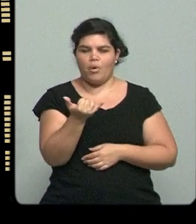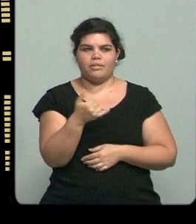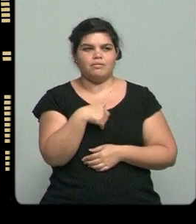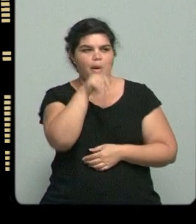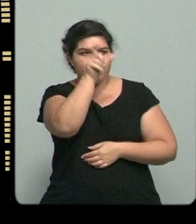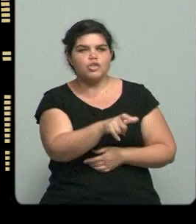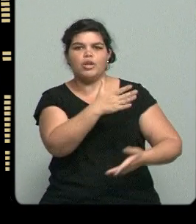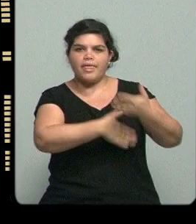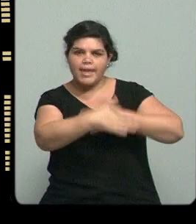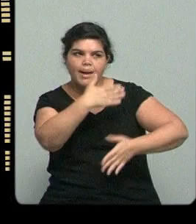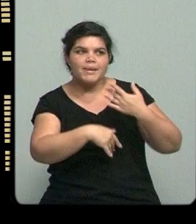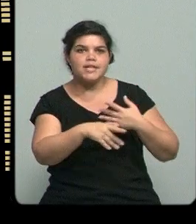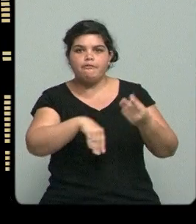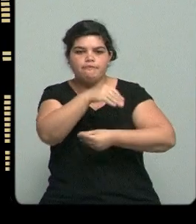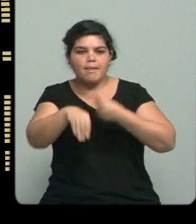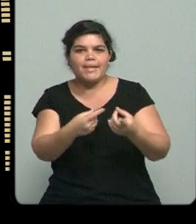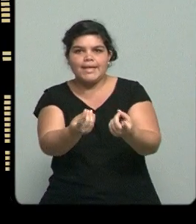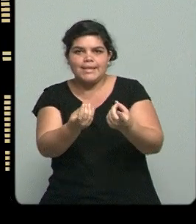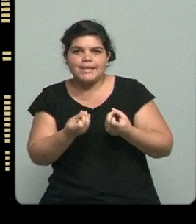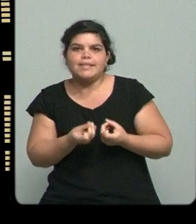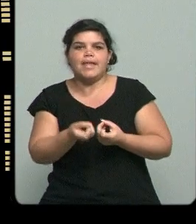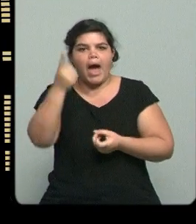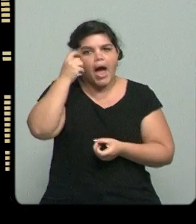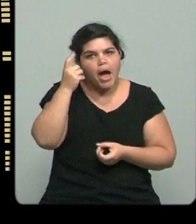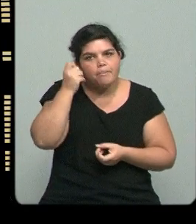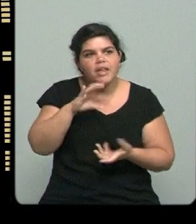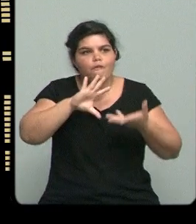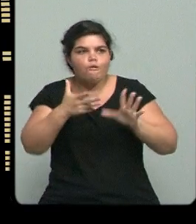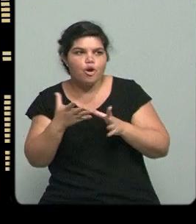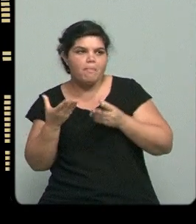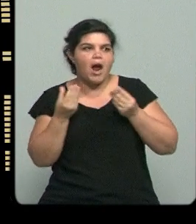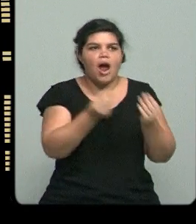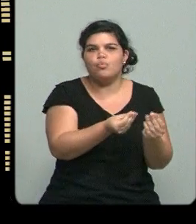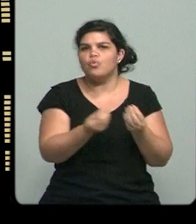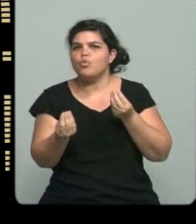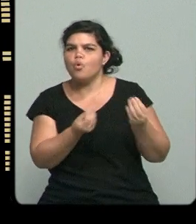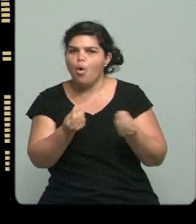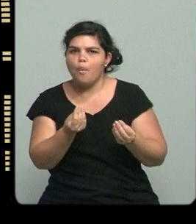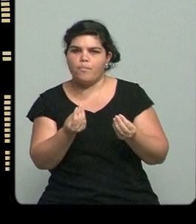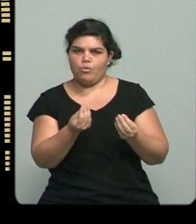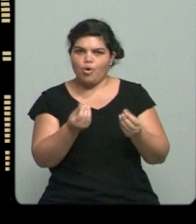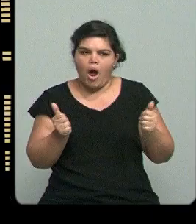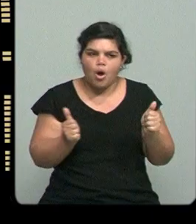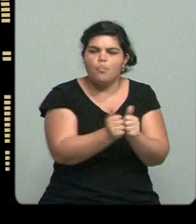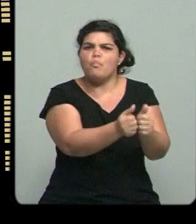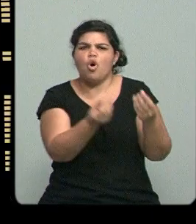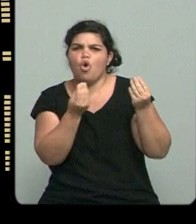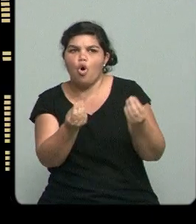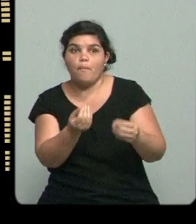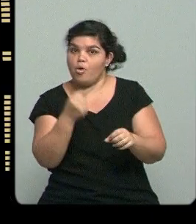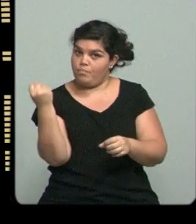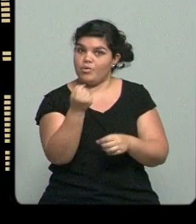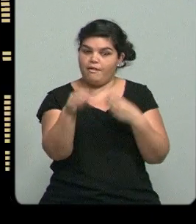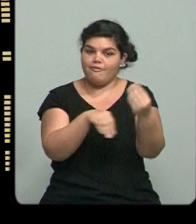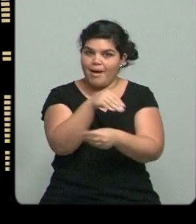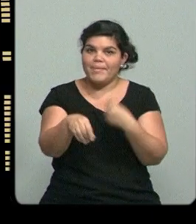con discapacidad intelectual, para tener esa posibilidad. Por eso es importante el rol, por un lado, de la familia, pero también